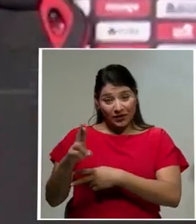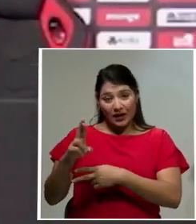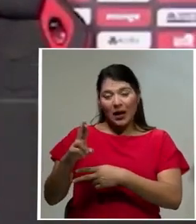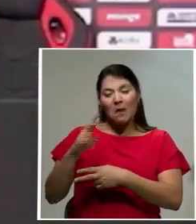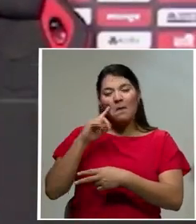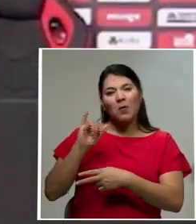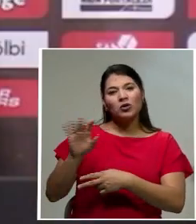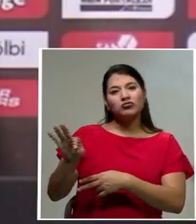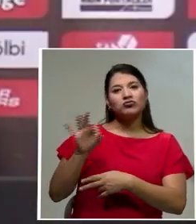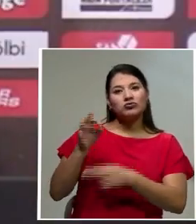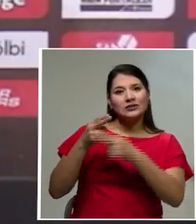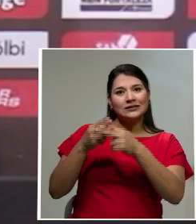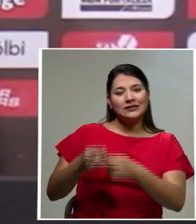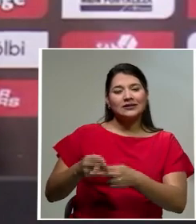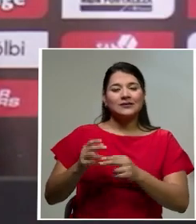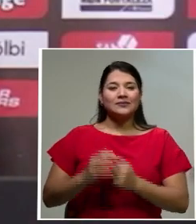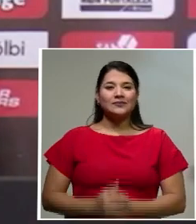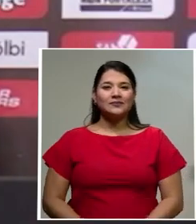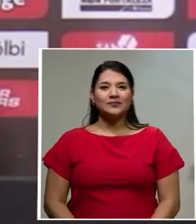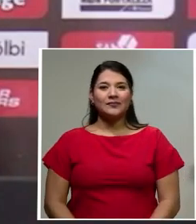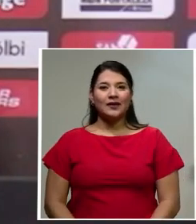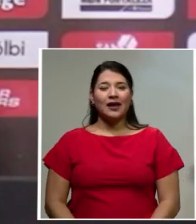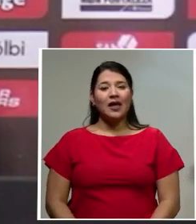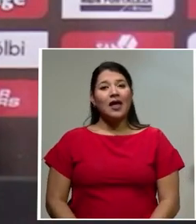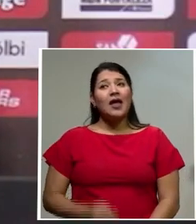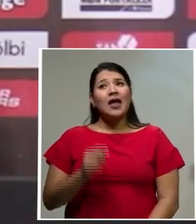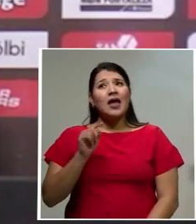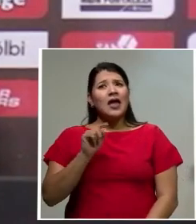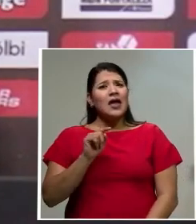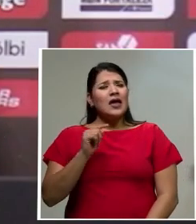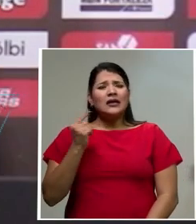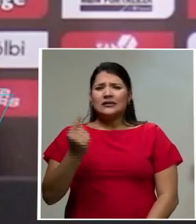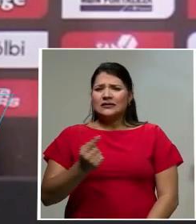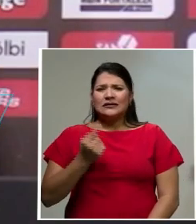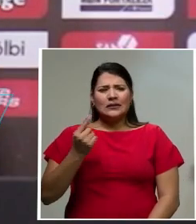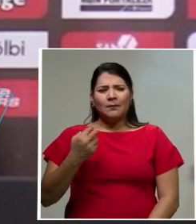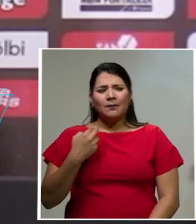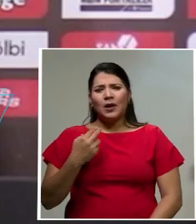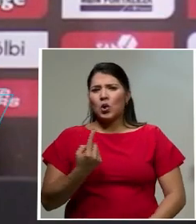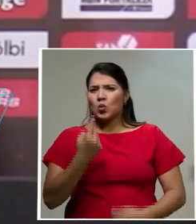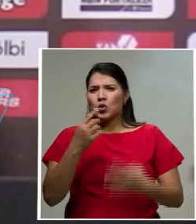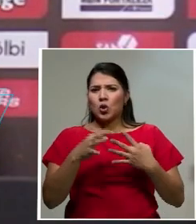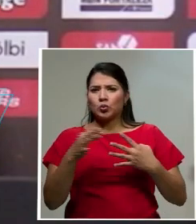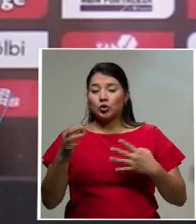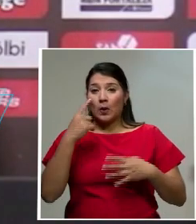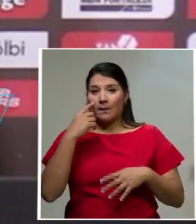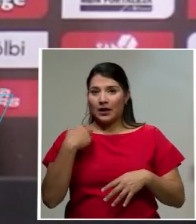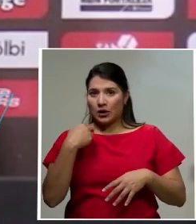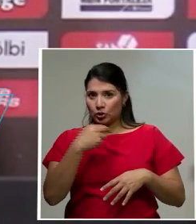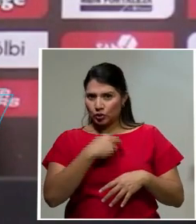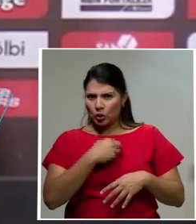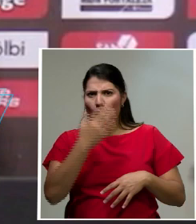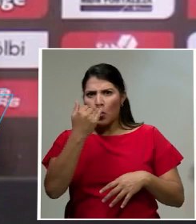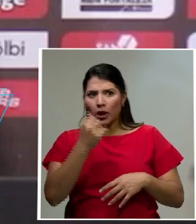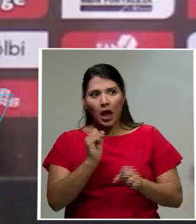conferencia. Yo era Luis, un candidato que siempre hemos tenido en la cabeza porque ha venido haciendo muy buen